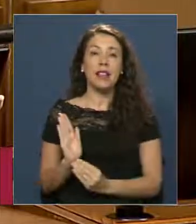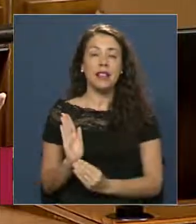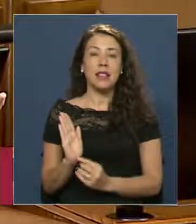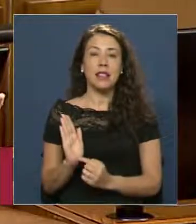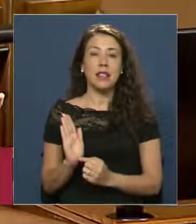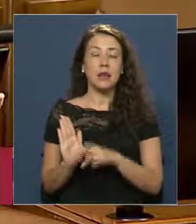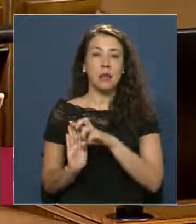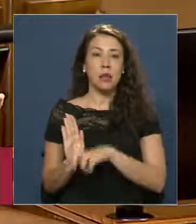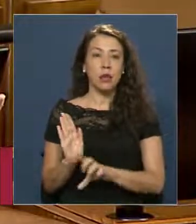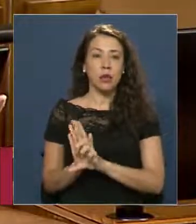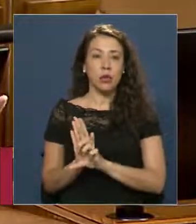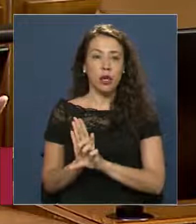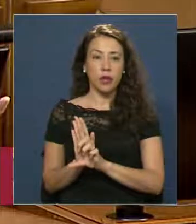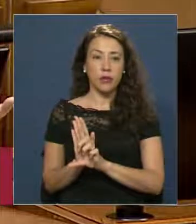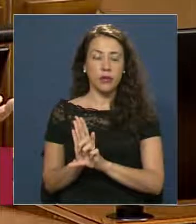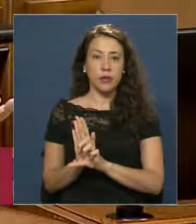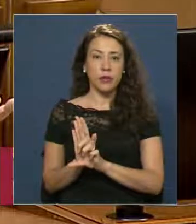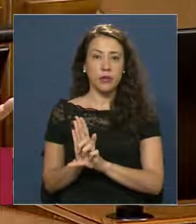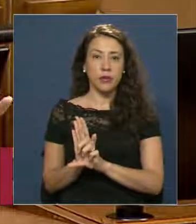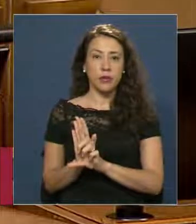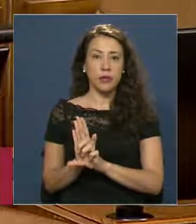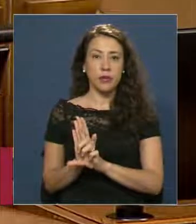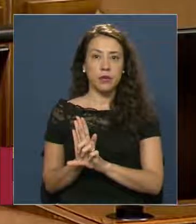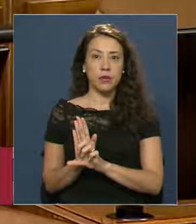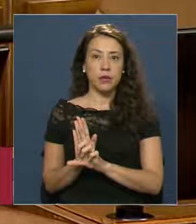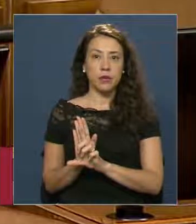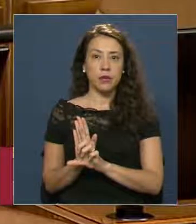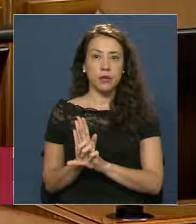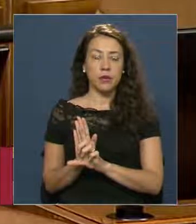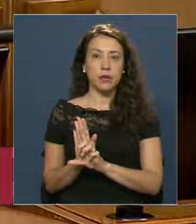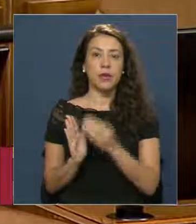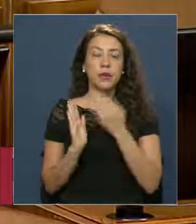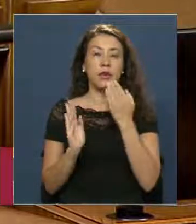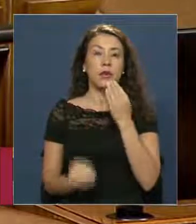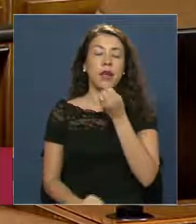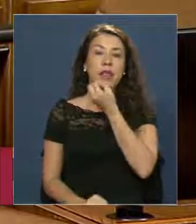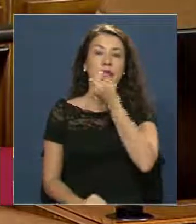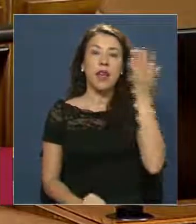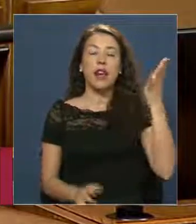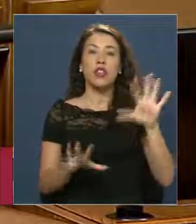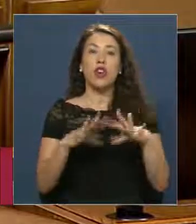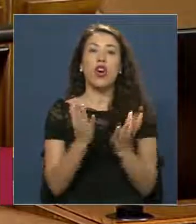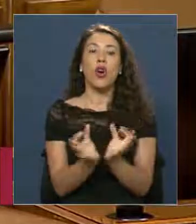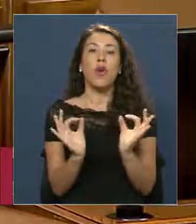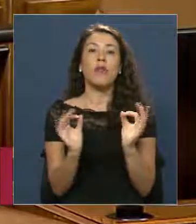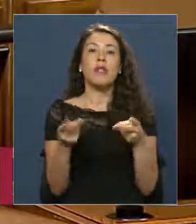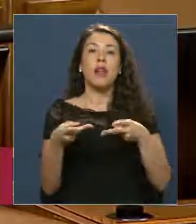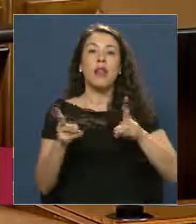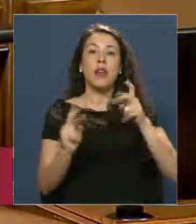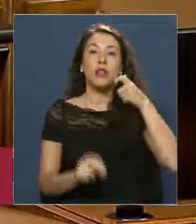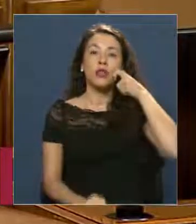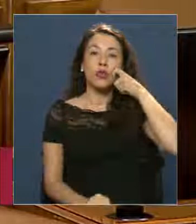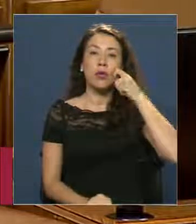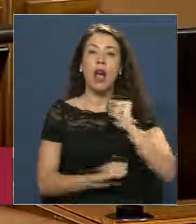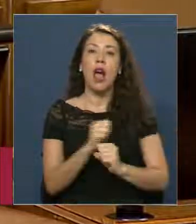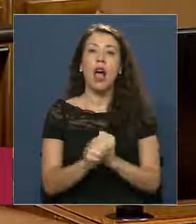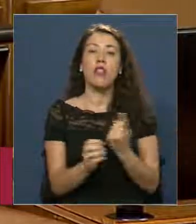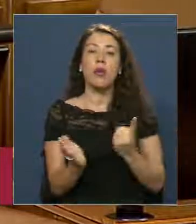este proyecto de ley, junto con la Declaración Universal de Derechos Humanos del